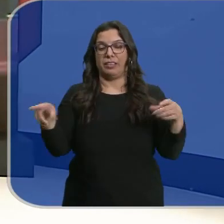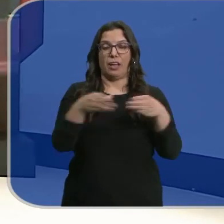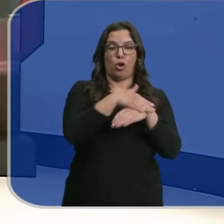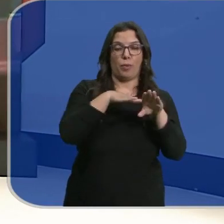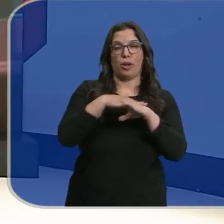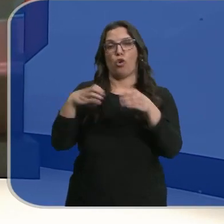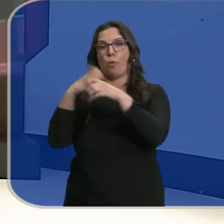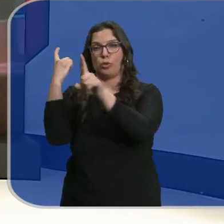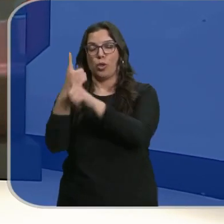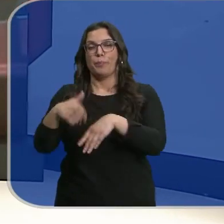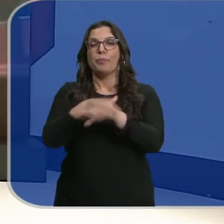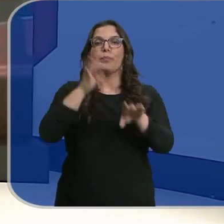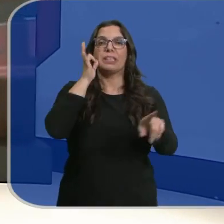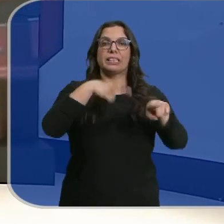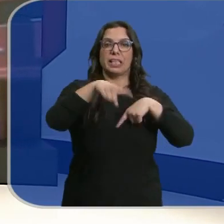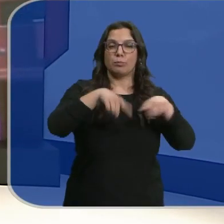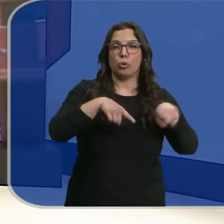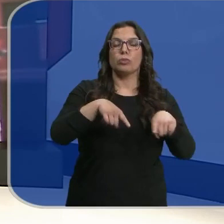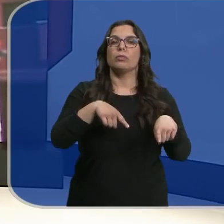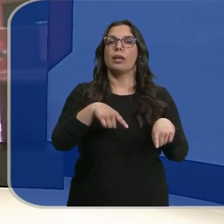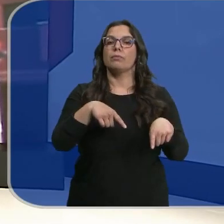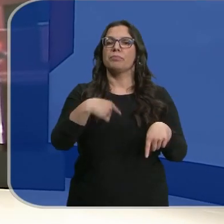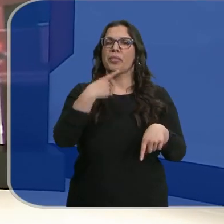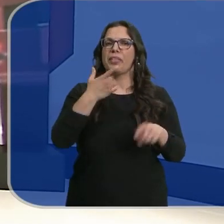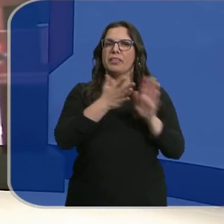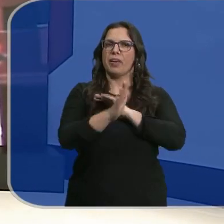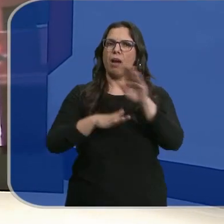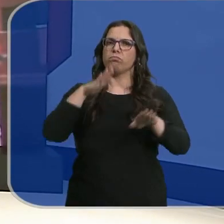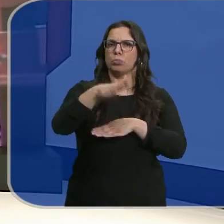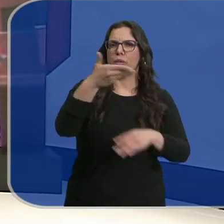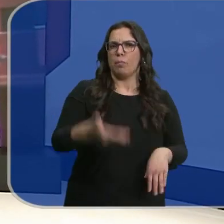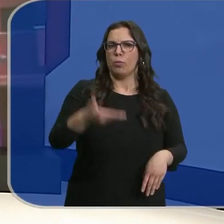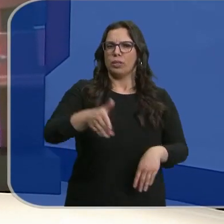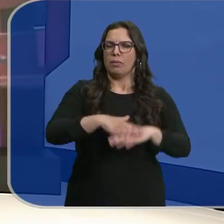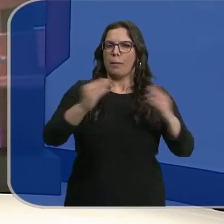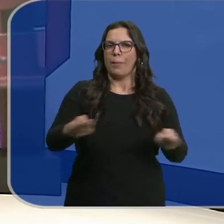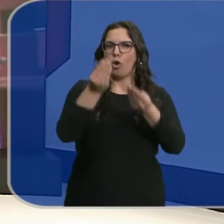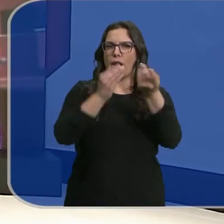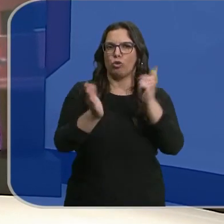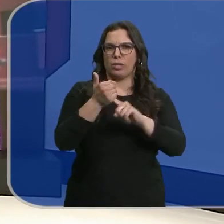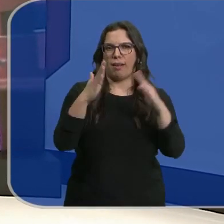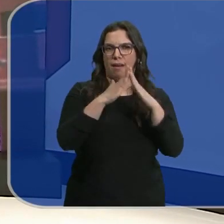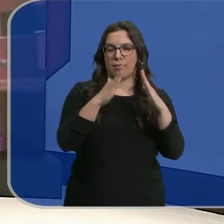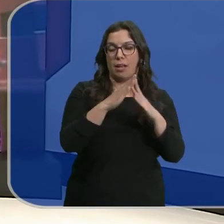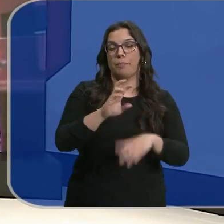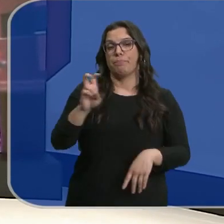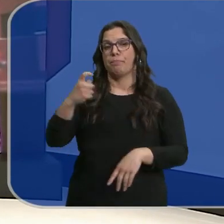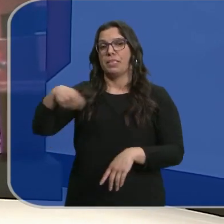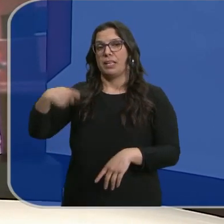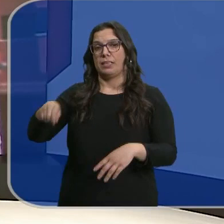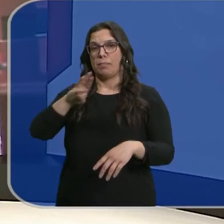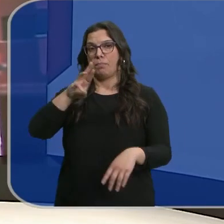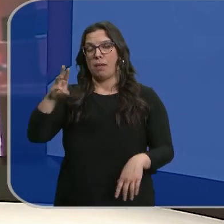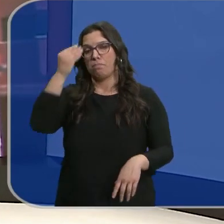y la oposición. La ministra de Transporte, Movilidad y Agenda Urbana cree que es un avance importante hacia la mejora del acceso a la vivienda. En cambio el presidente del